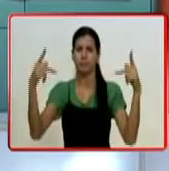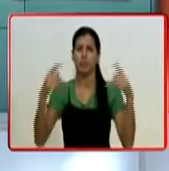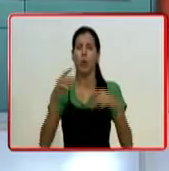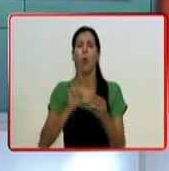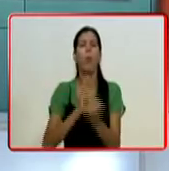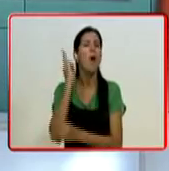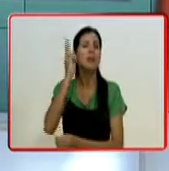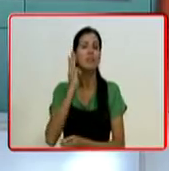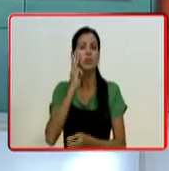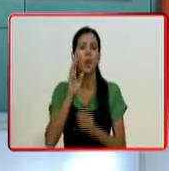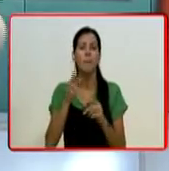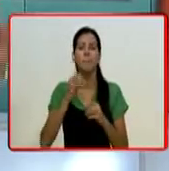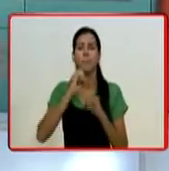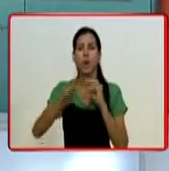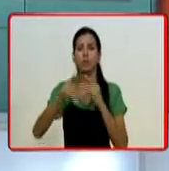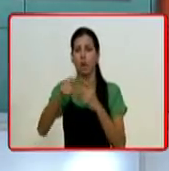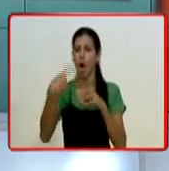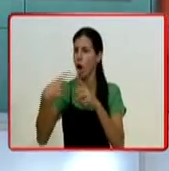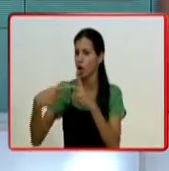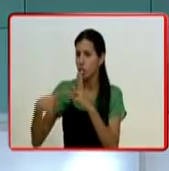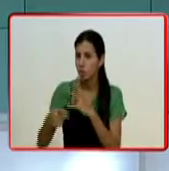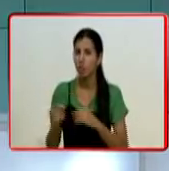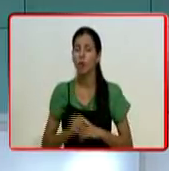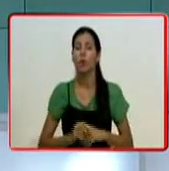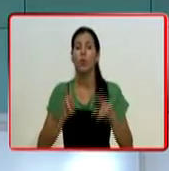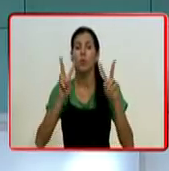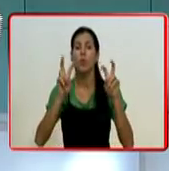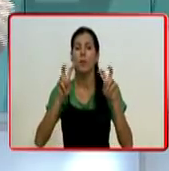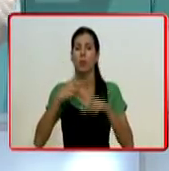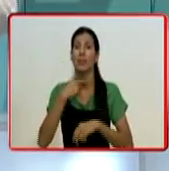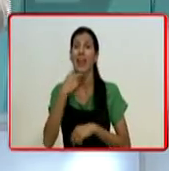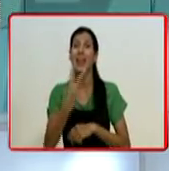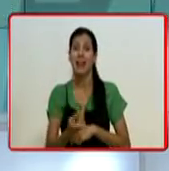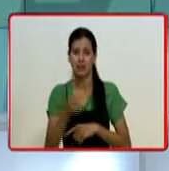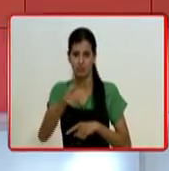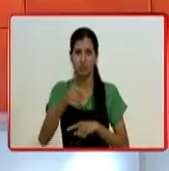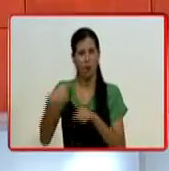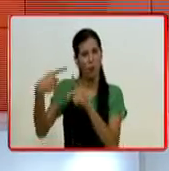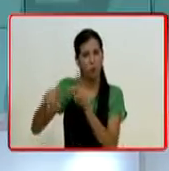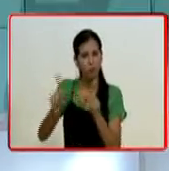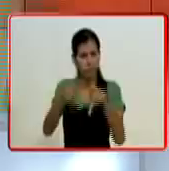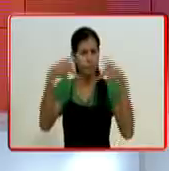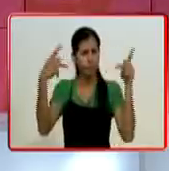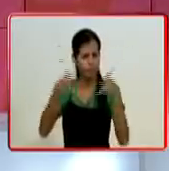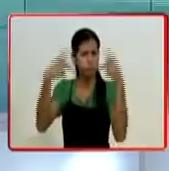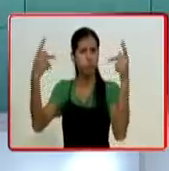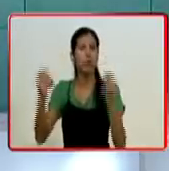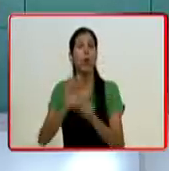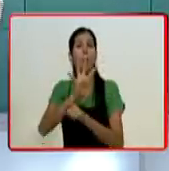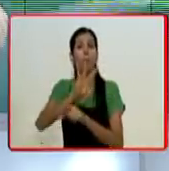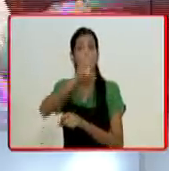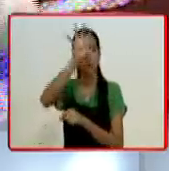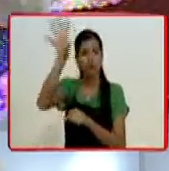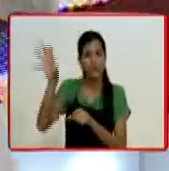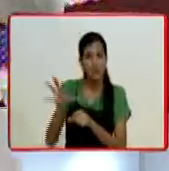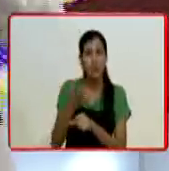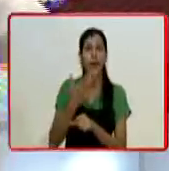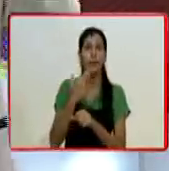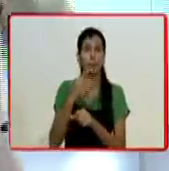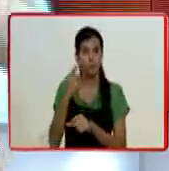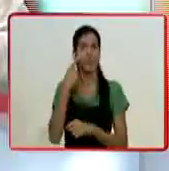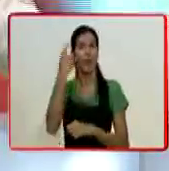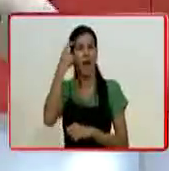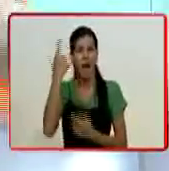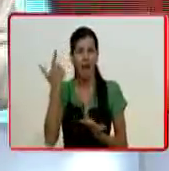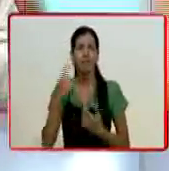New York Times, del Nuevo Herald en los Estados Unidos, solamente por nombrar cuatro países, usted se va a dar cuenta que nos